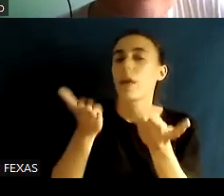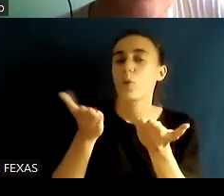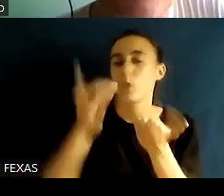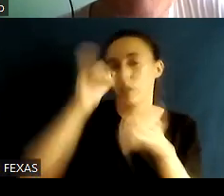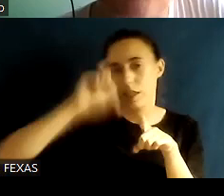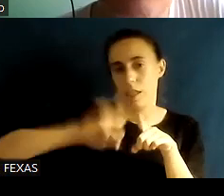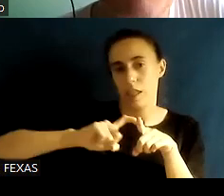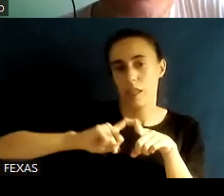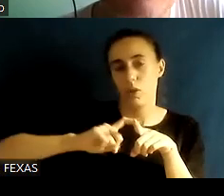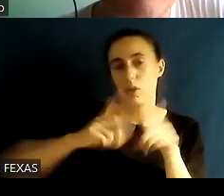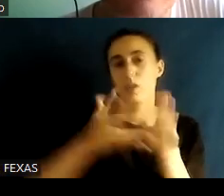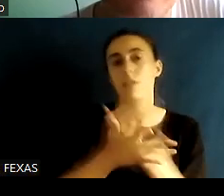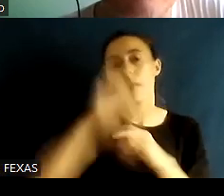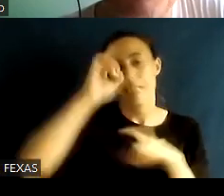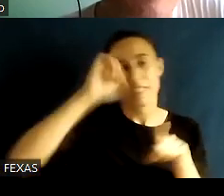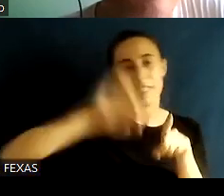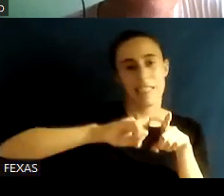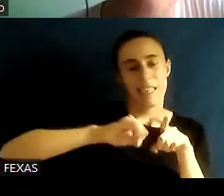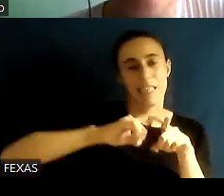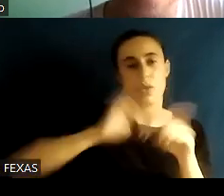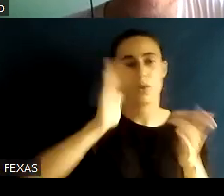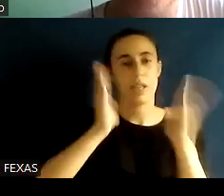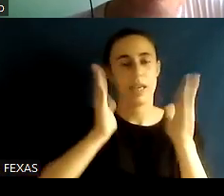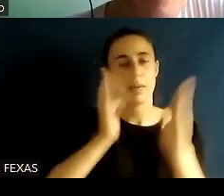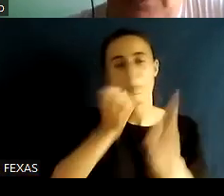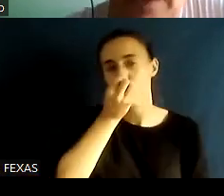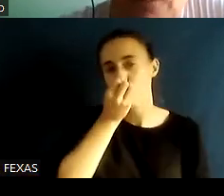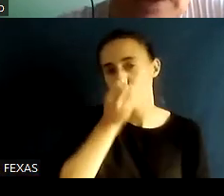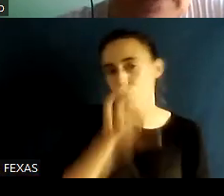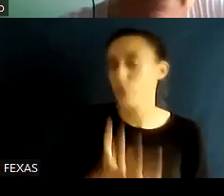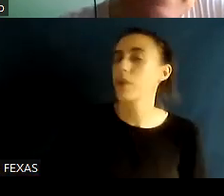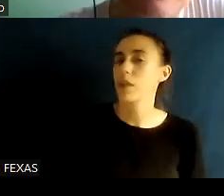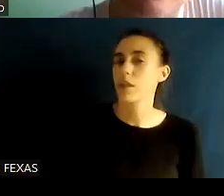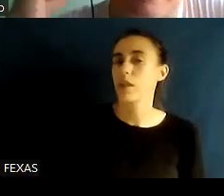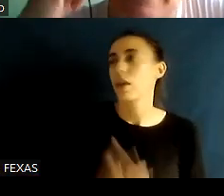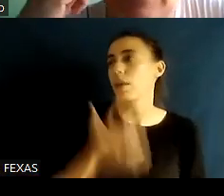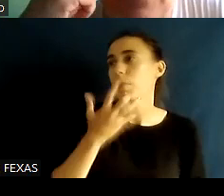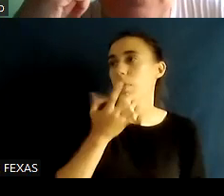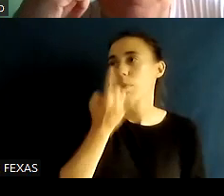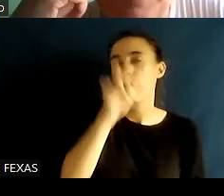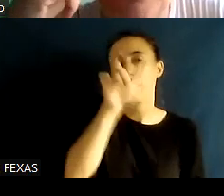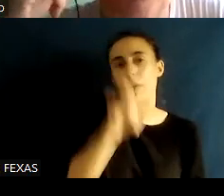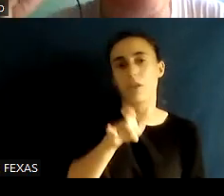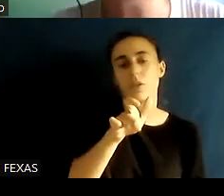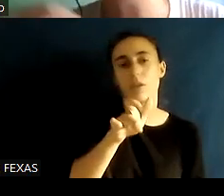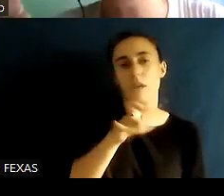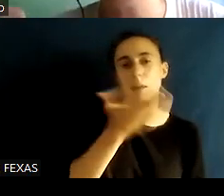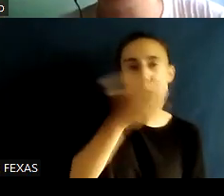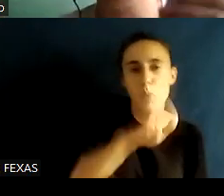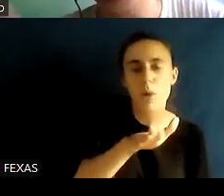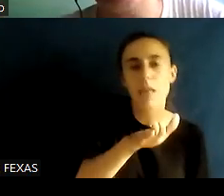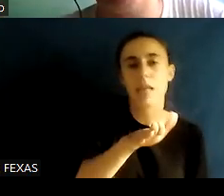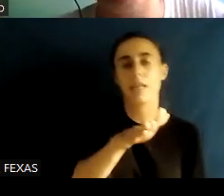psicólogo, la psicoterapia nos puede venir de perlas. Evidentemente, si hay la muerte de un pariente, un divorcio, una separación, o sea, si hay